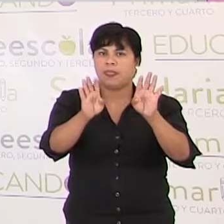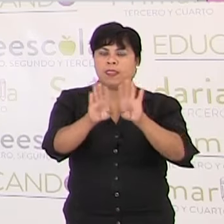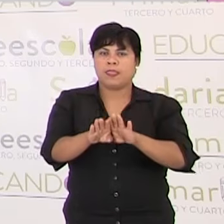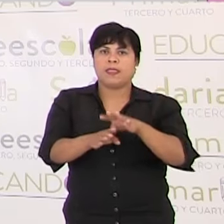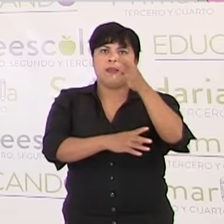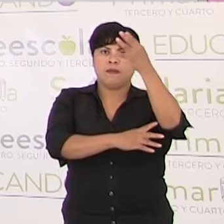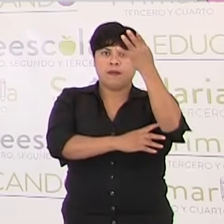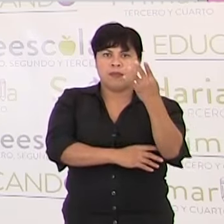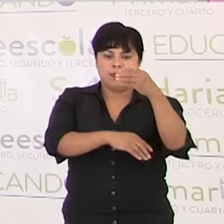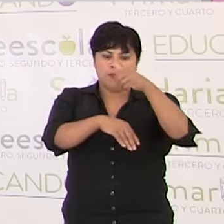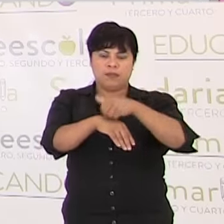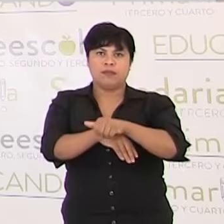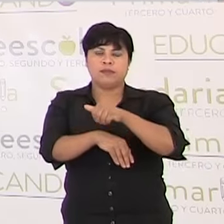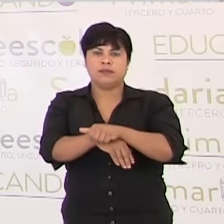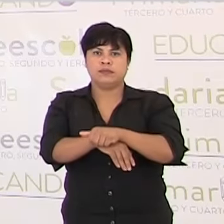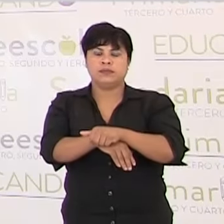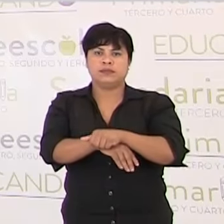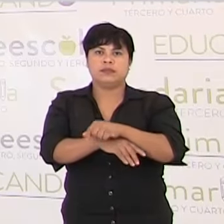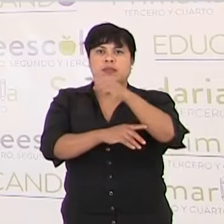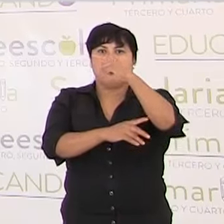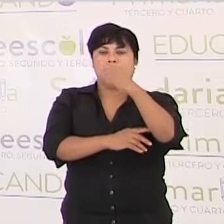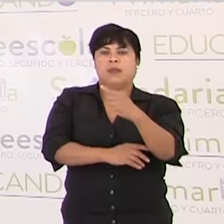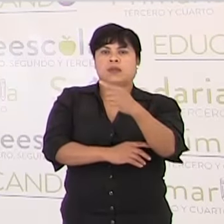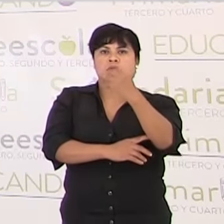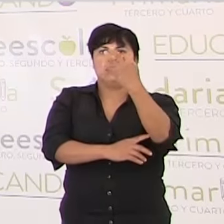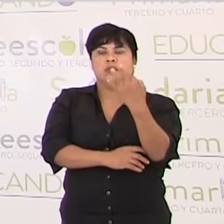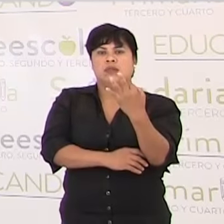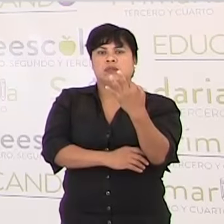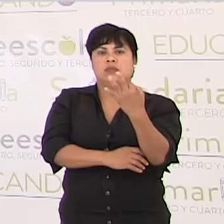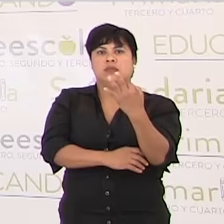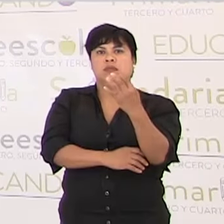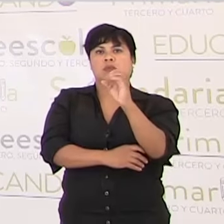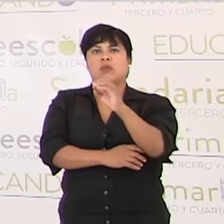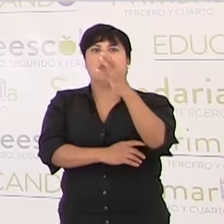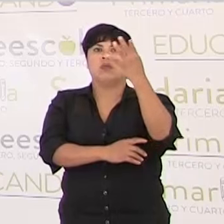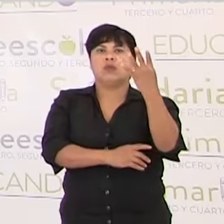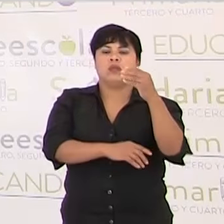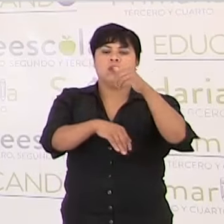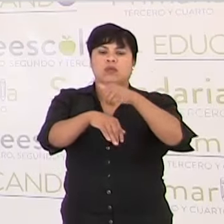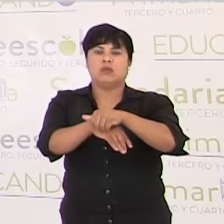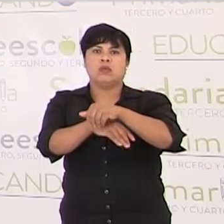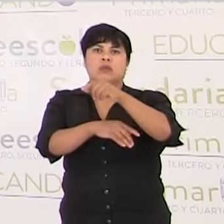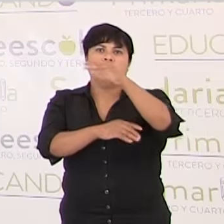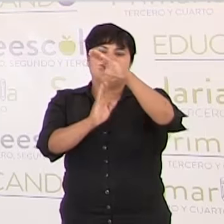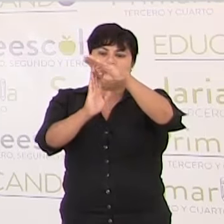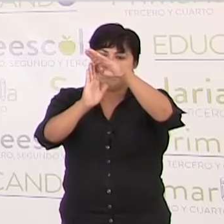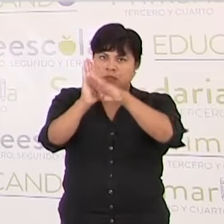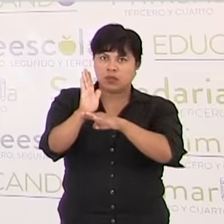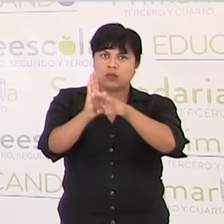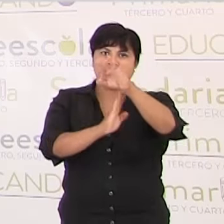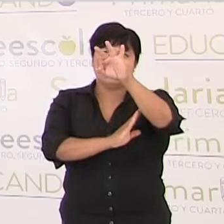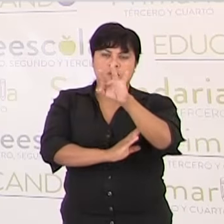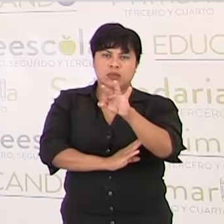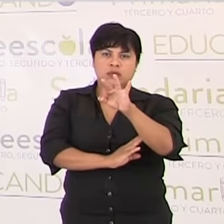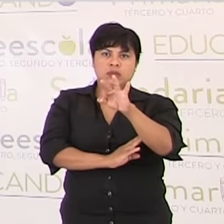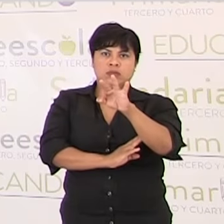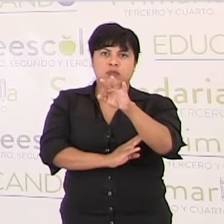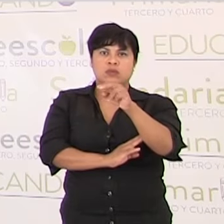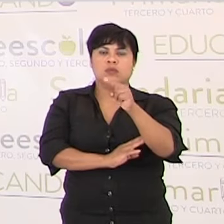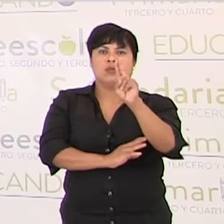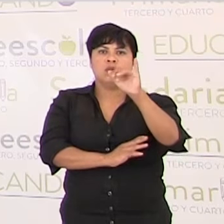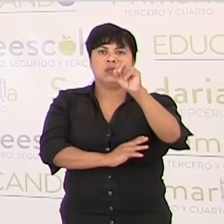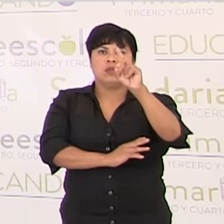el cuadrado de un número menos 3 o el cuadrado de un número disminuido en 3